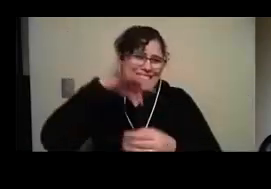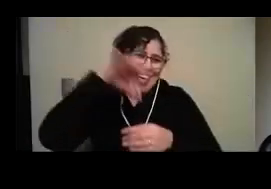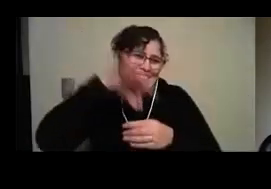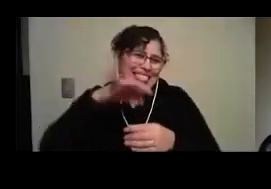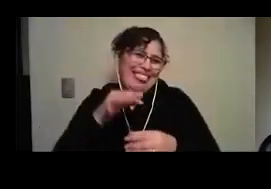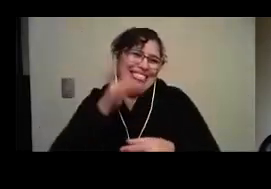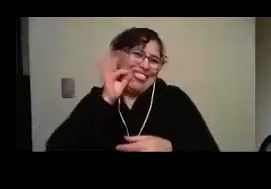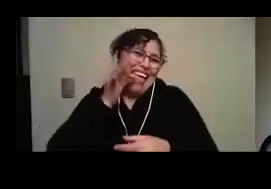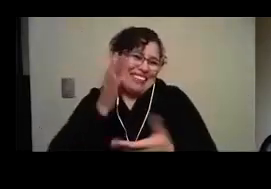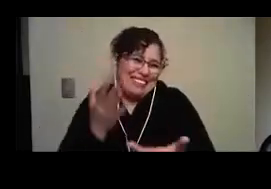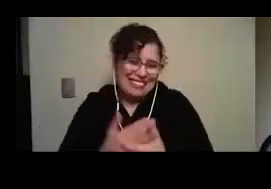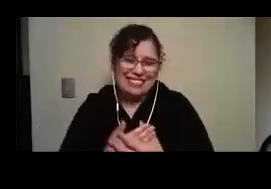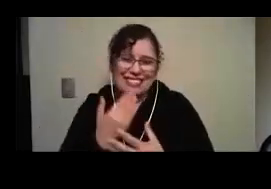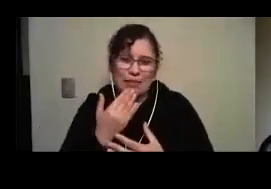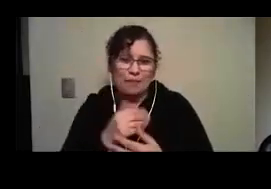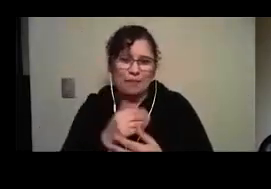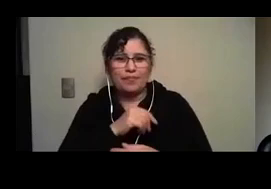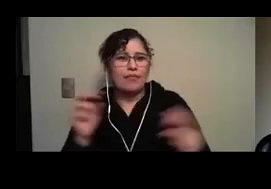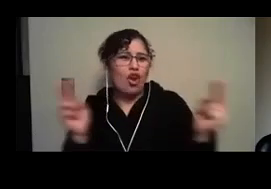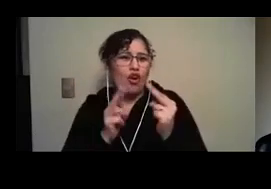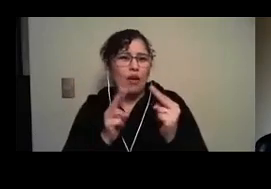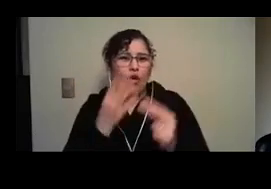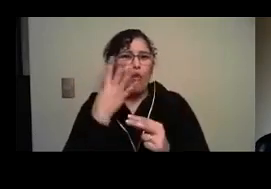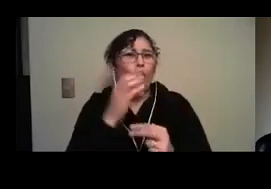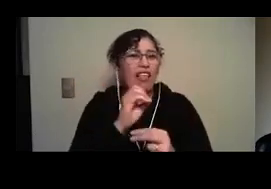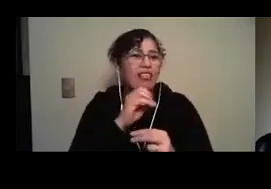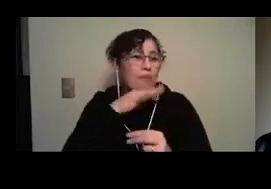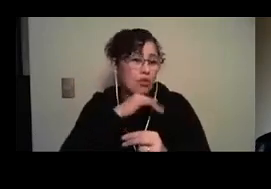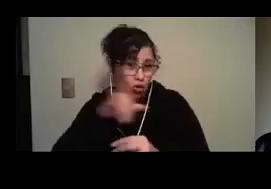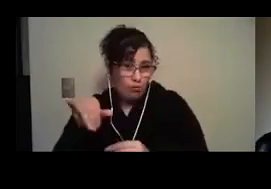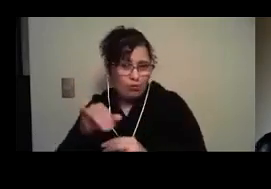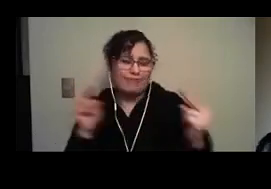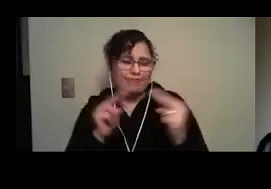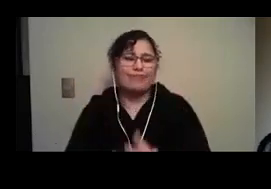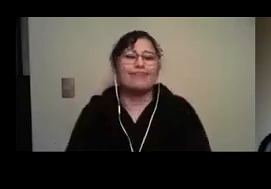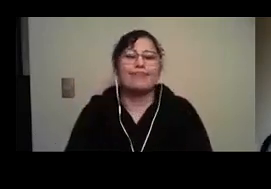ya en pasaditos 40 minutitos más. ¿Ok?